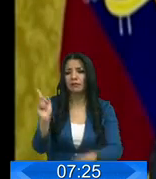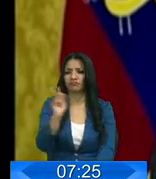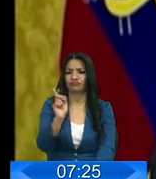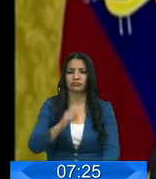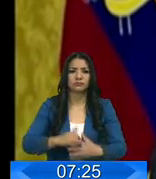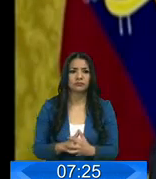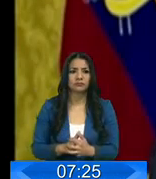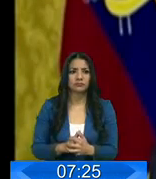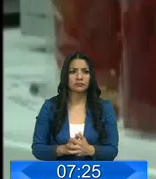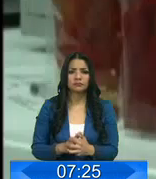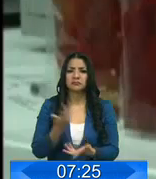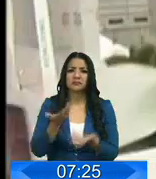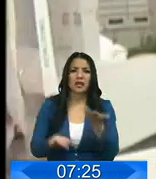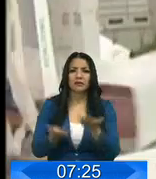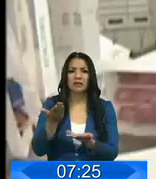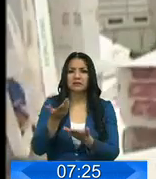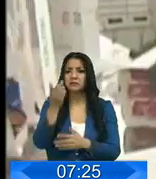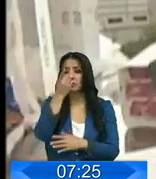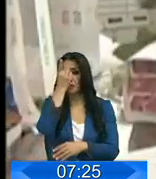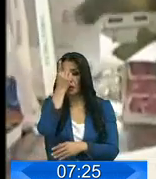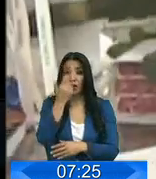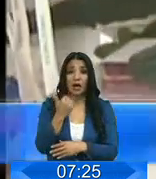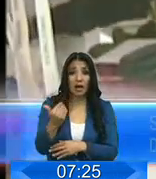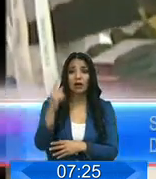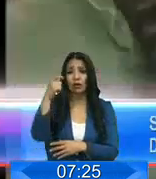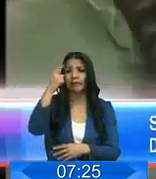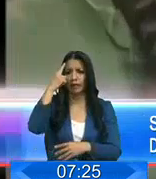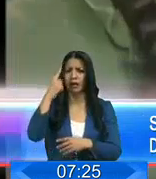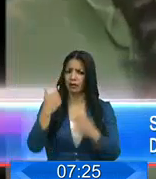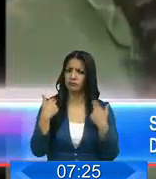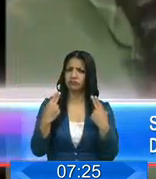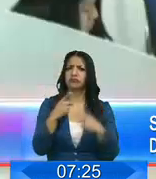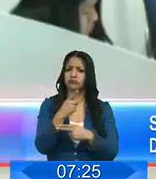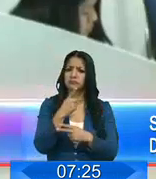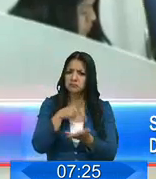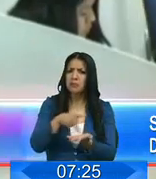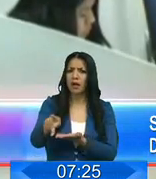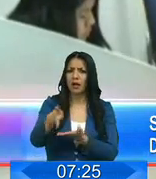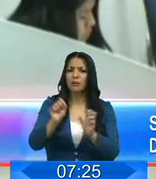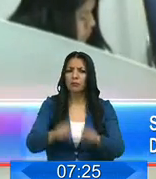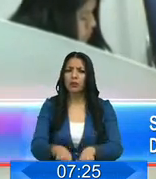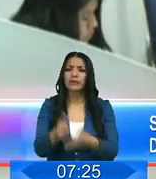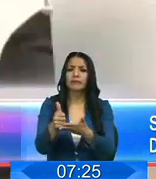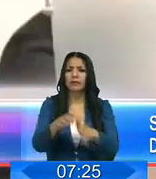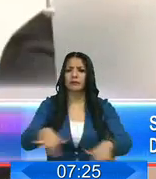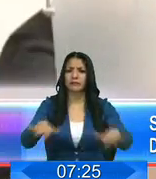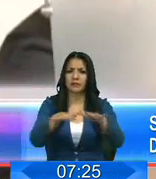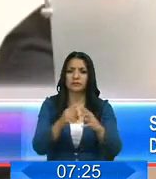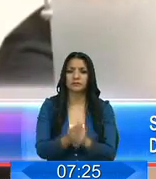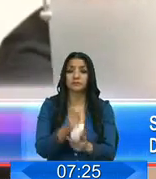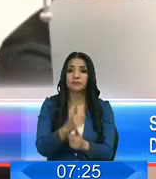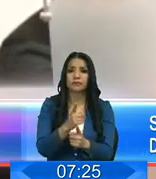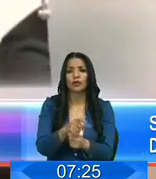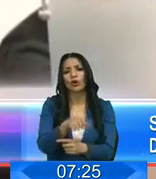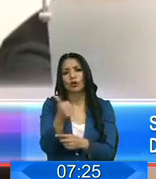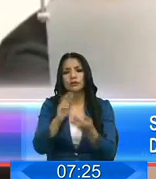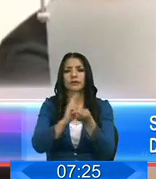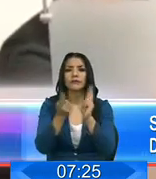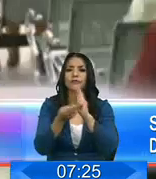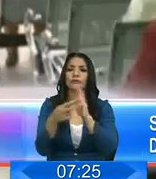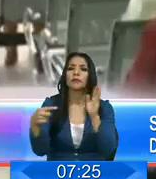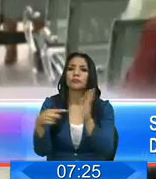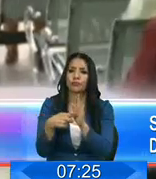cabeza a ningún compromiso financiero que afecte a las grandes mayorías. Por ello, otro proyecto tributario para